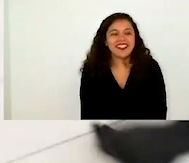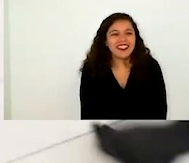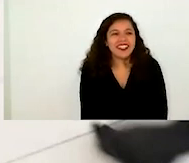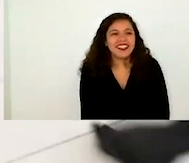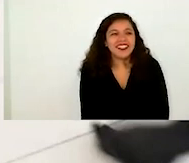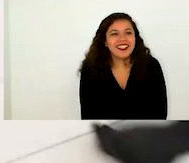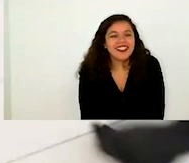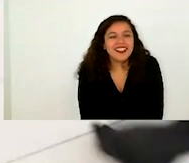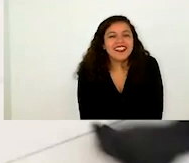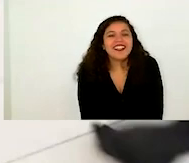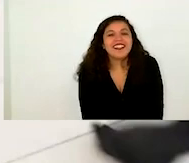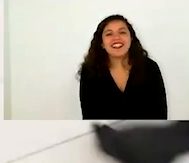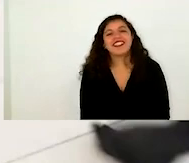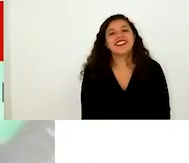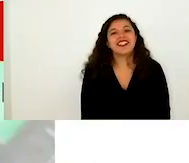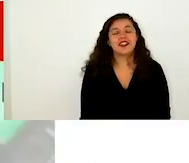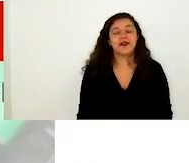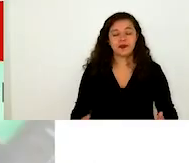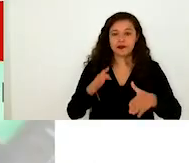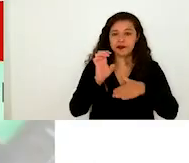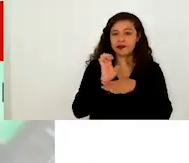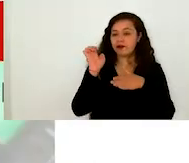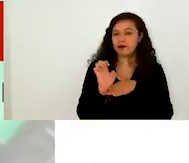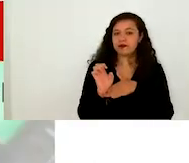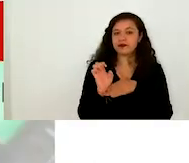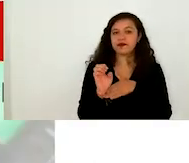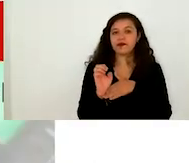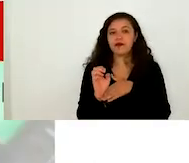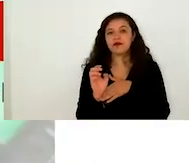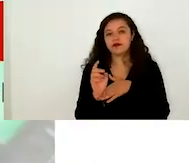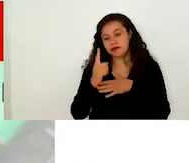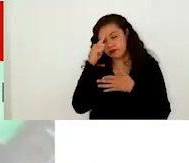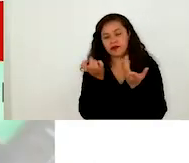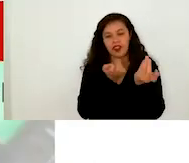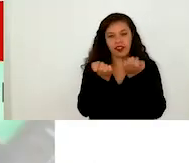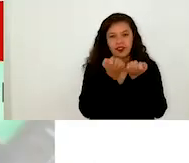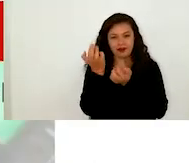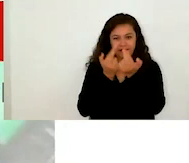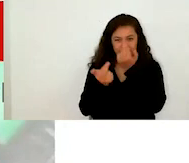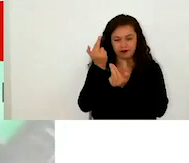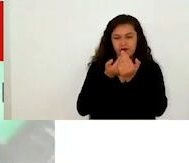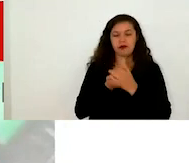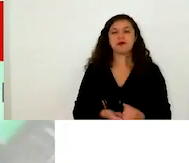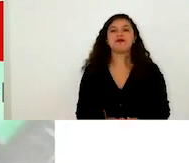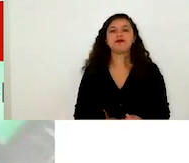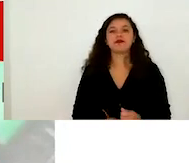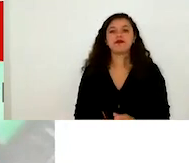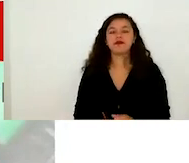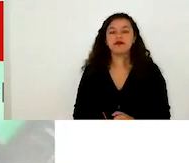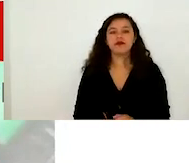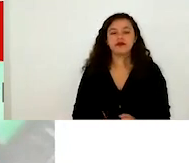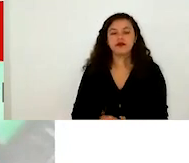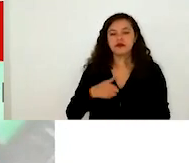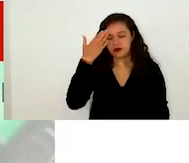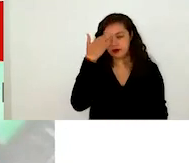muy bien entonces regresando un poquito a esta esta imagen nosotros una de las habilidades que